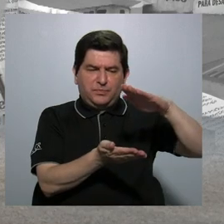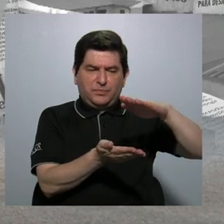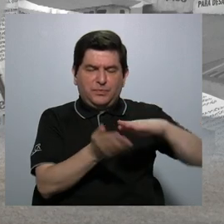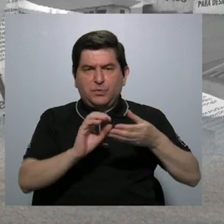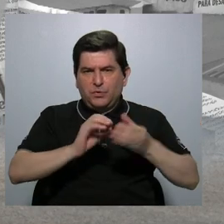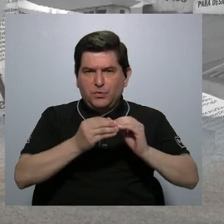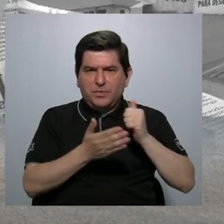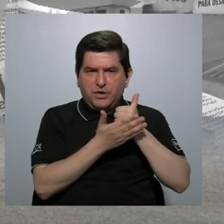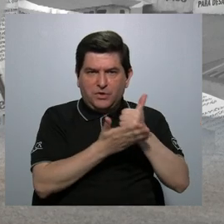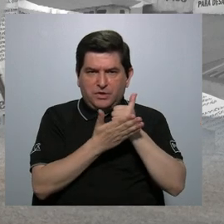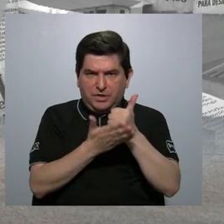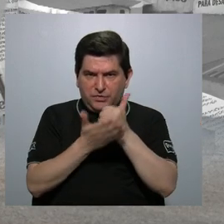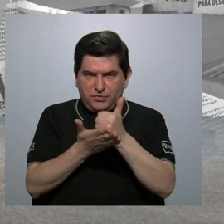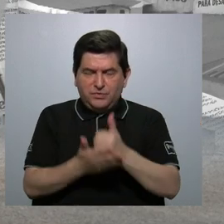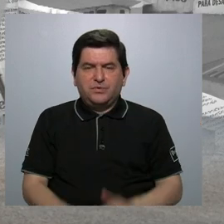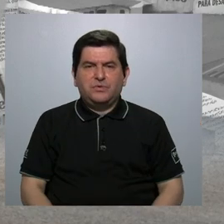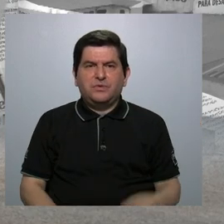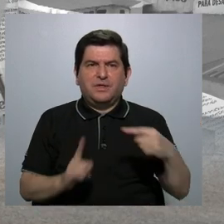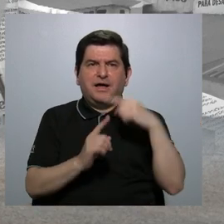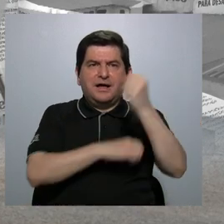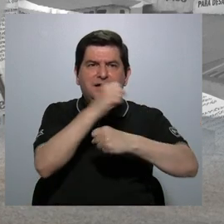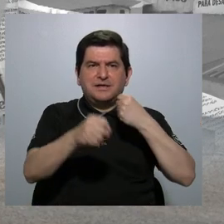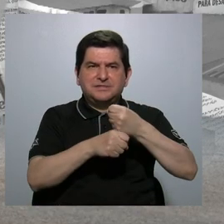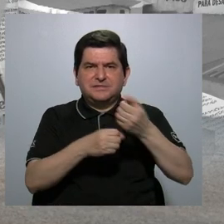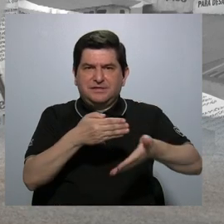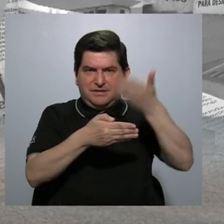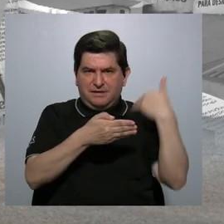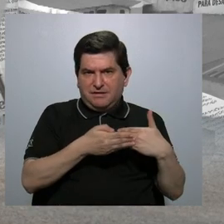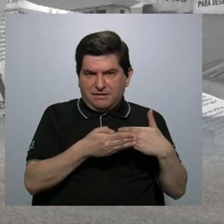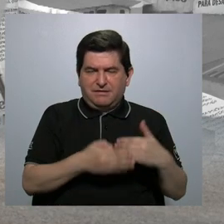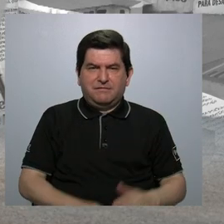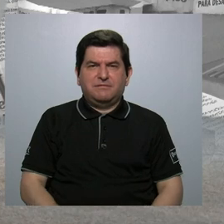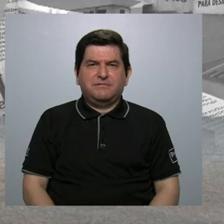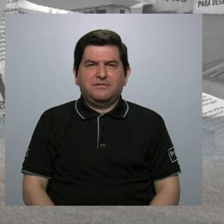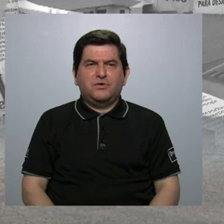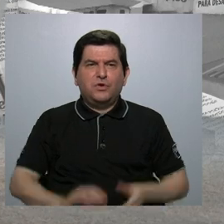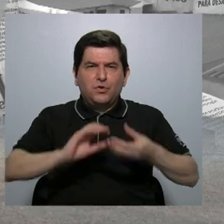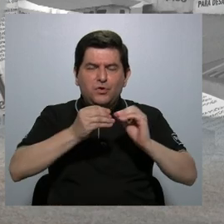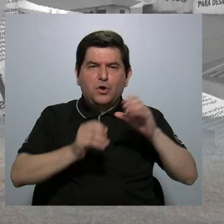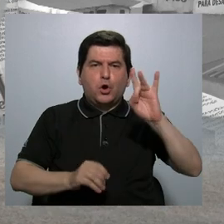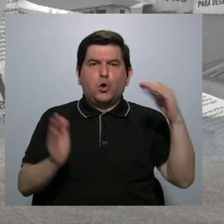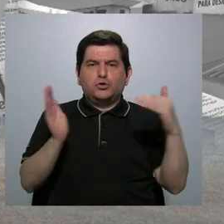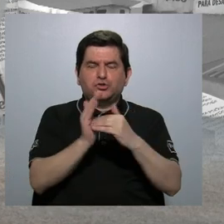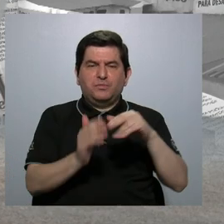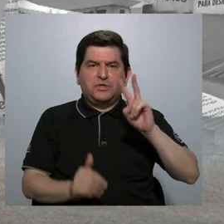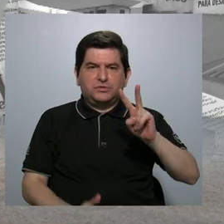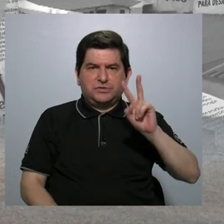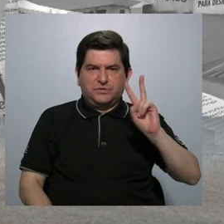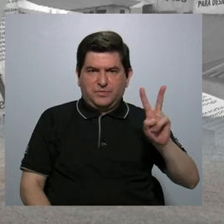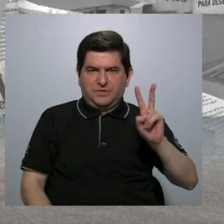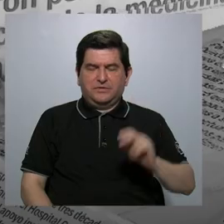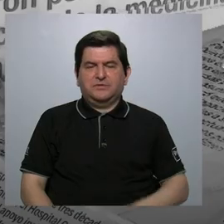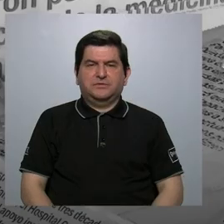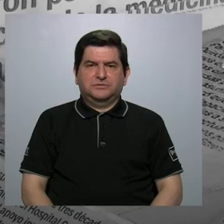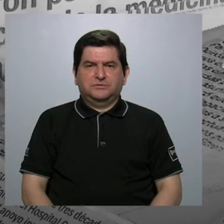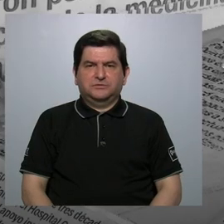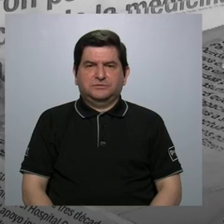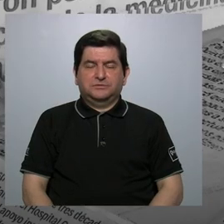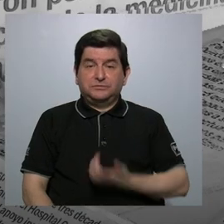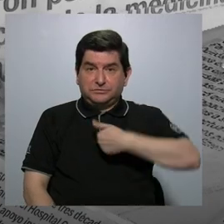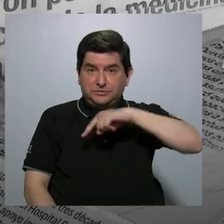cantidad de los bonos, llegando el año pasado a una cantidad de 8.222 bonos. Entonces,